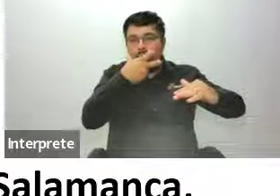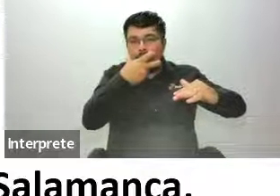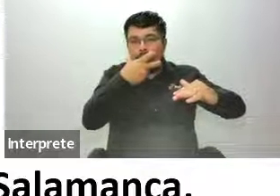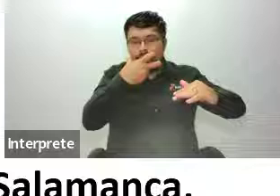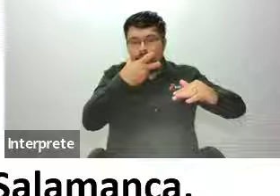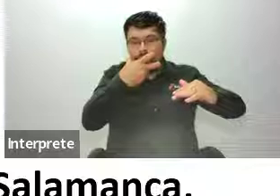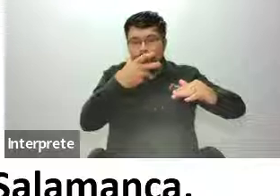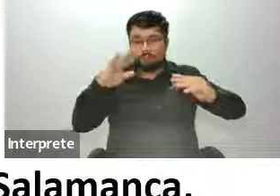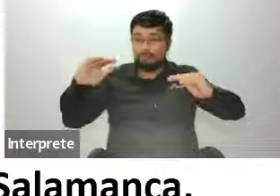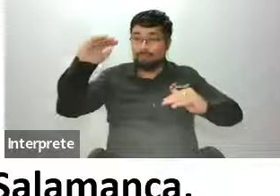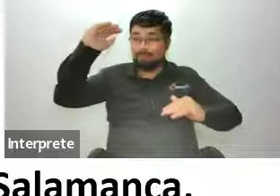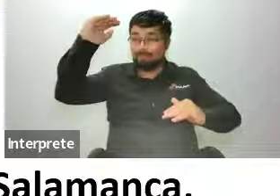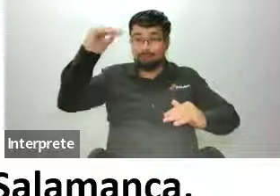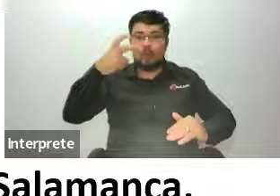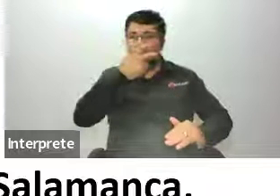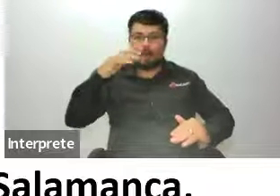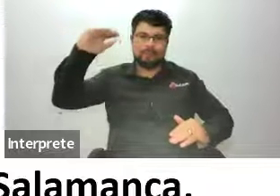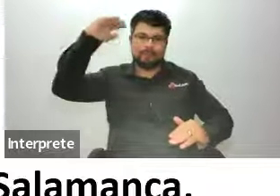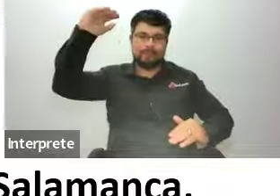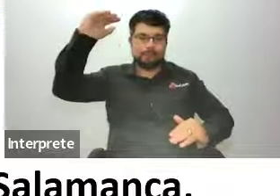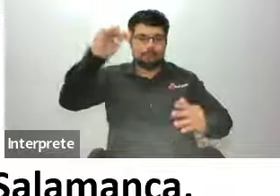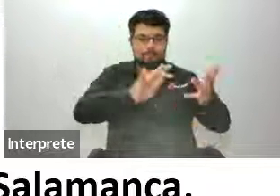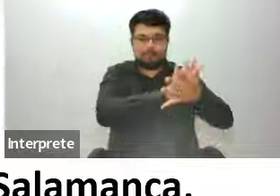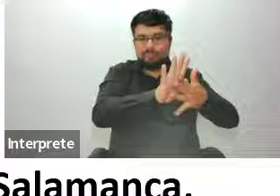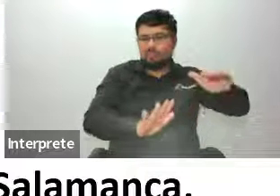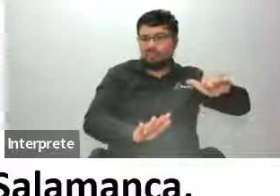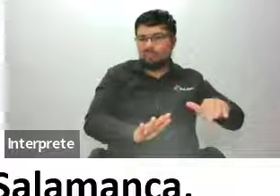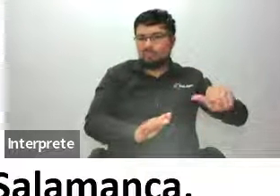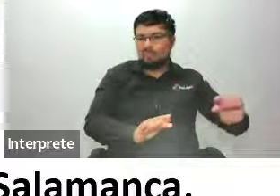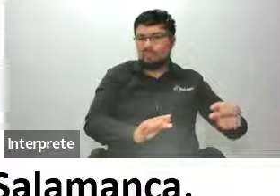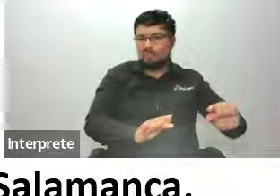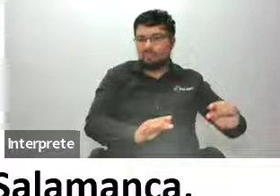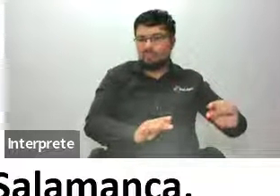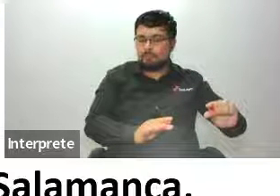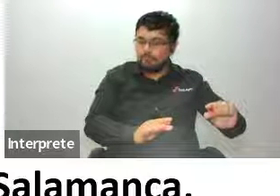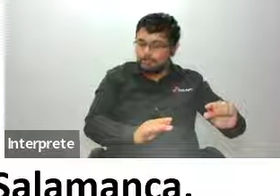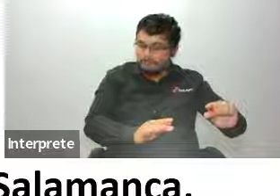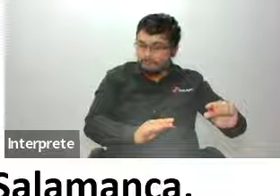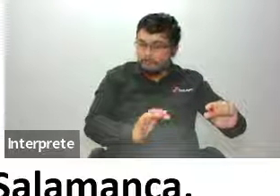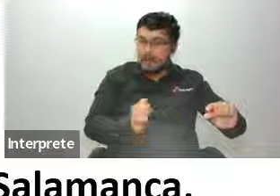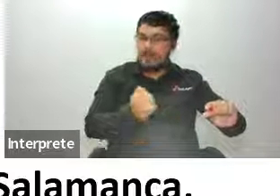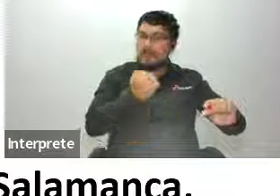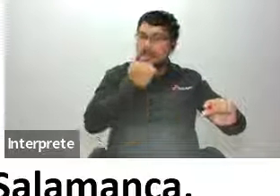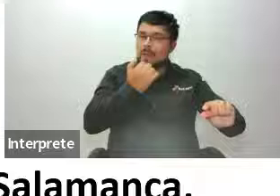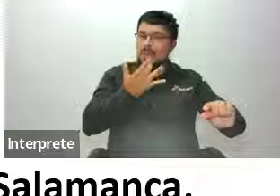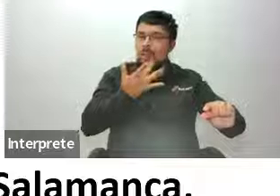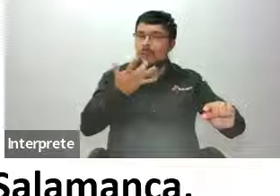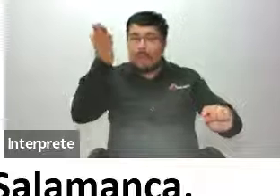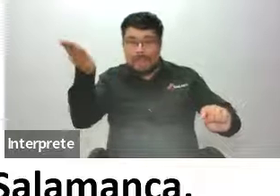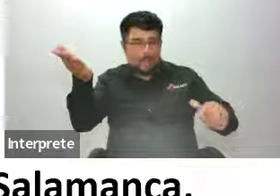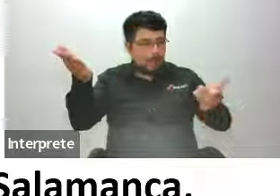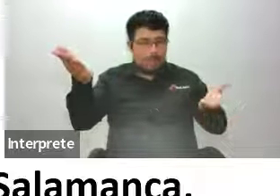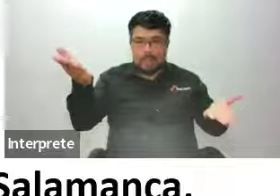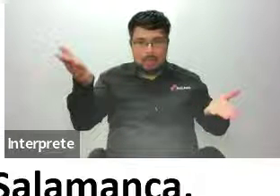que ya vimos, ambas lenguas tienen las mismas características, el mismo potencial, las mismas